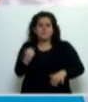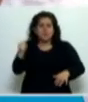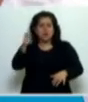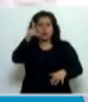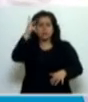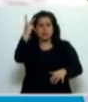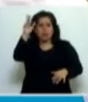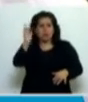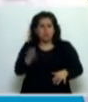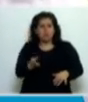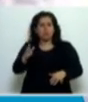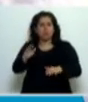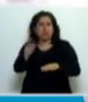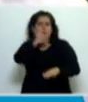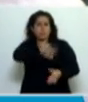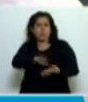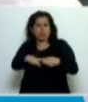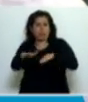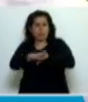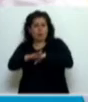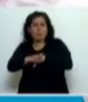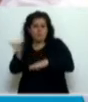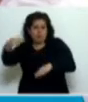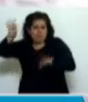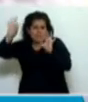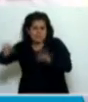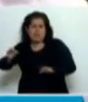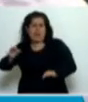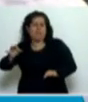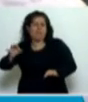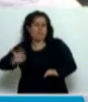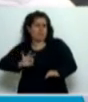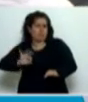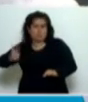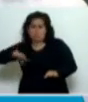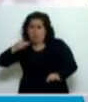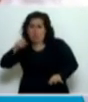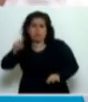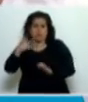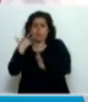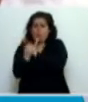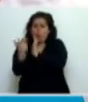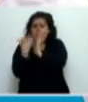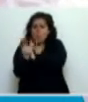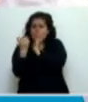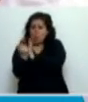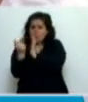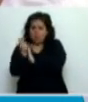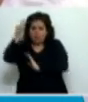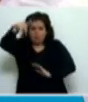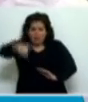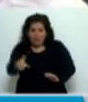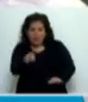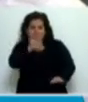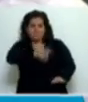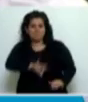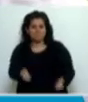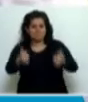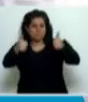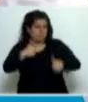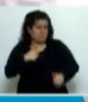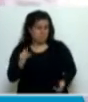que entienden que han aportado toda su vida al Estado para hoy no tener siquiera un salario o una jubilación